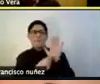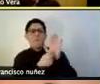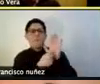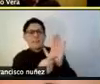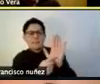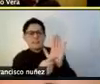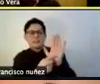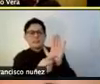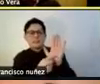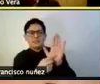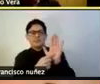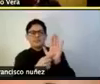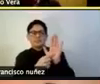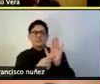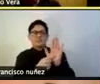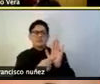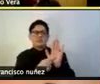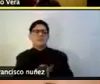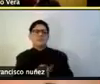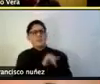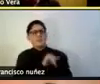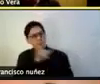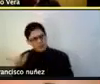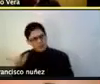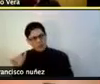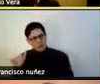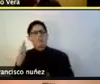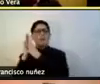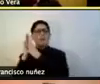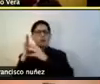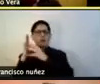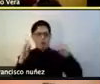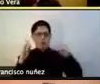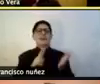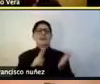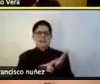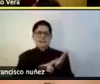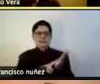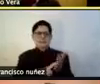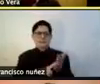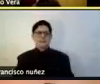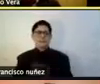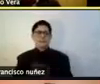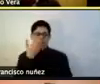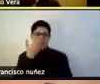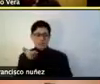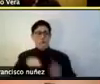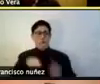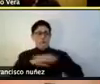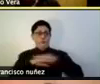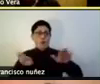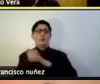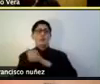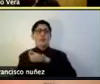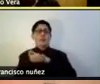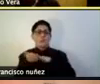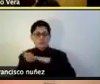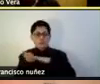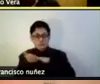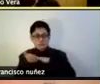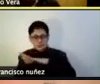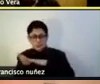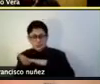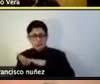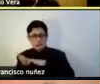modelo más realista. Y aquí hay un ejemplo final también del profesor Contreras